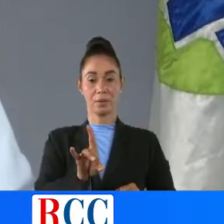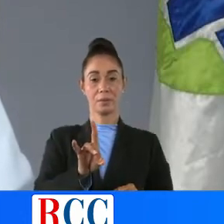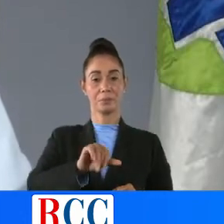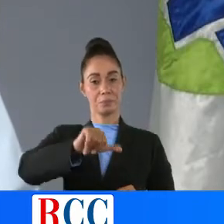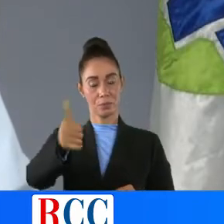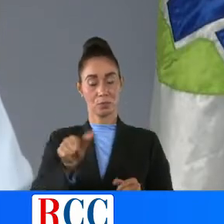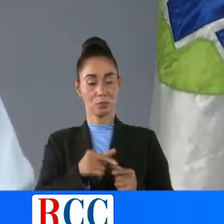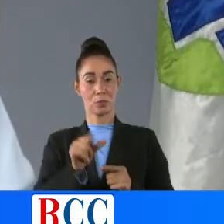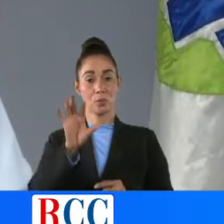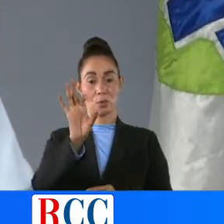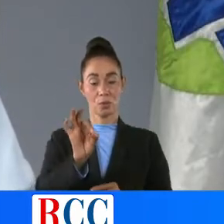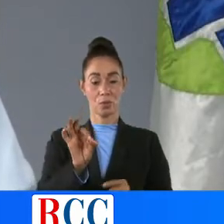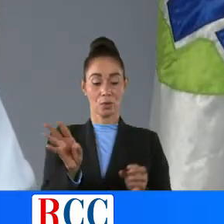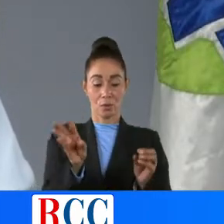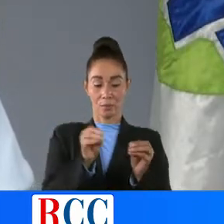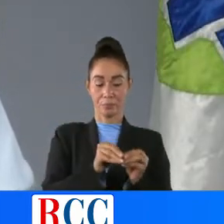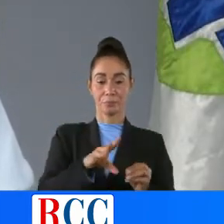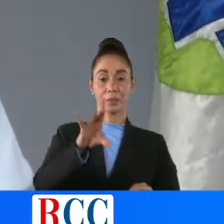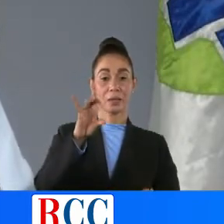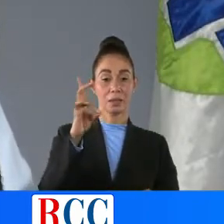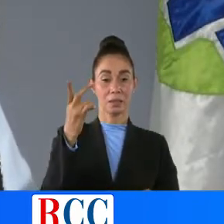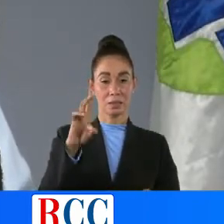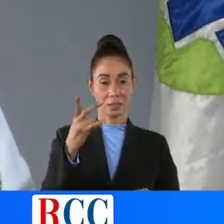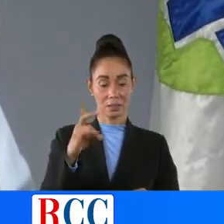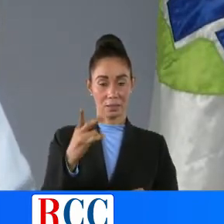17, y un total general de